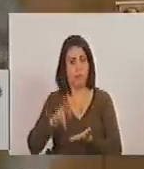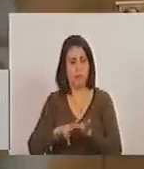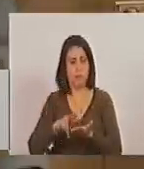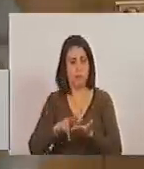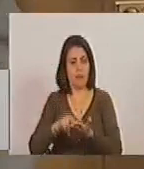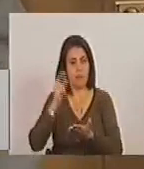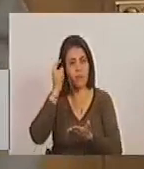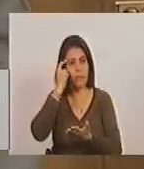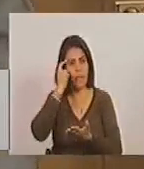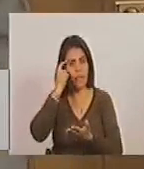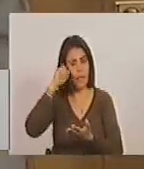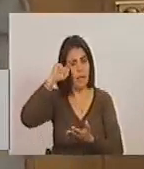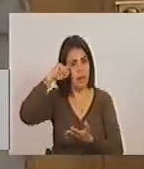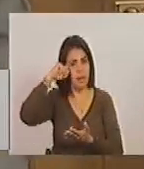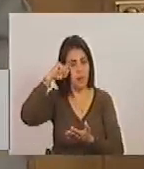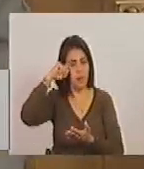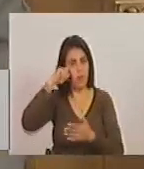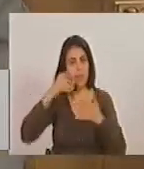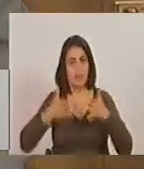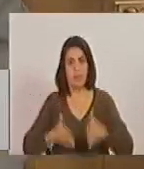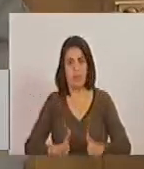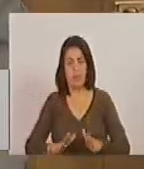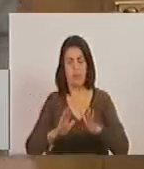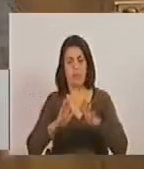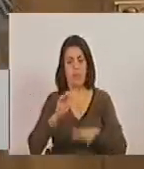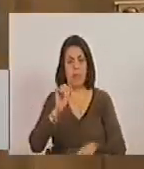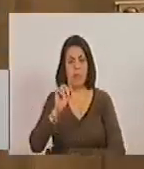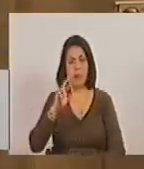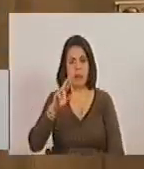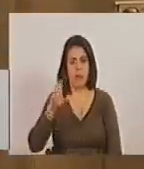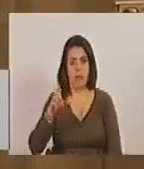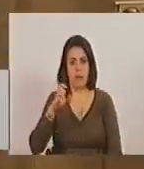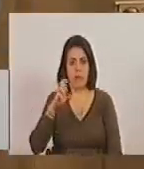una fecha que conmemore el nacimiento de Argelia.